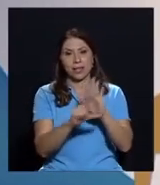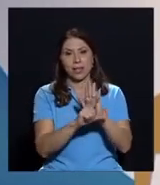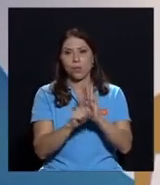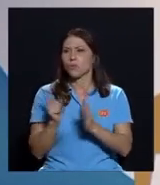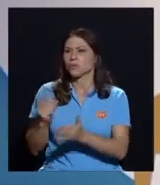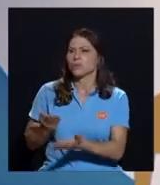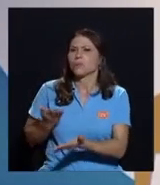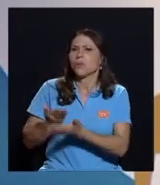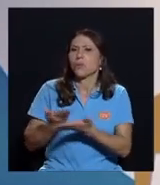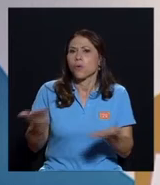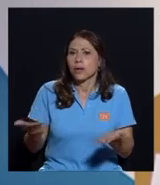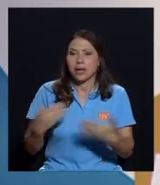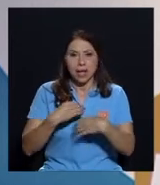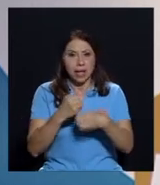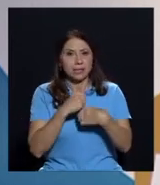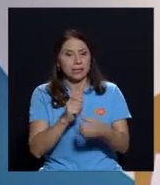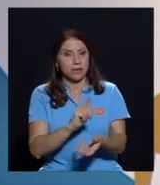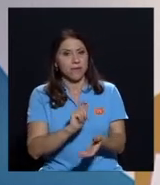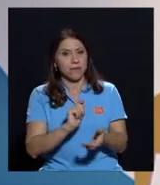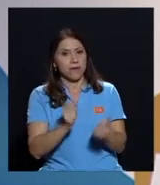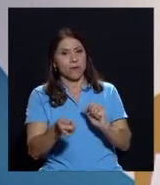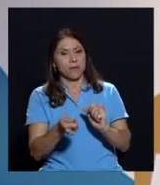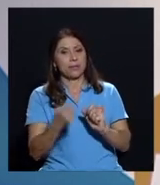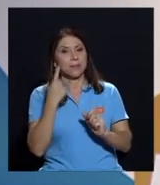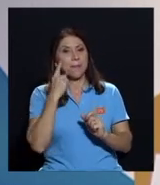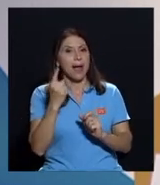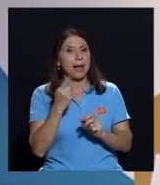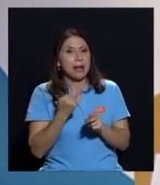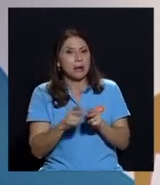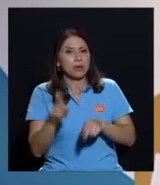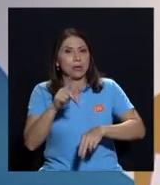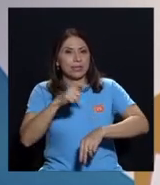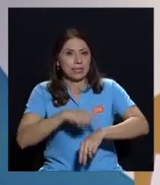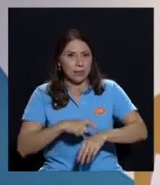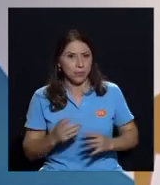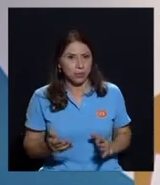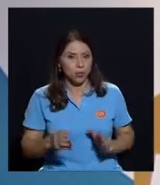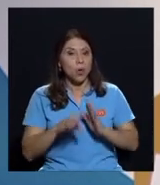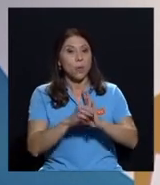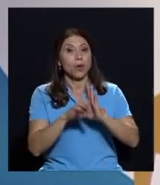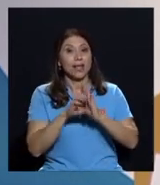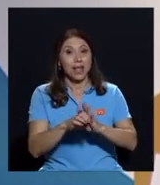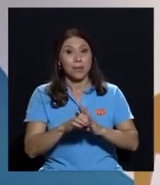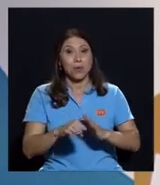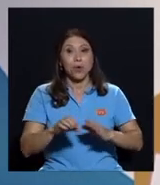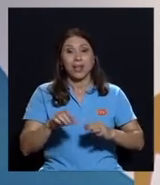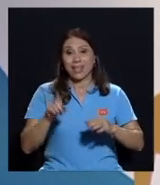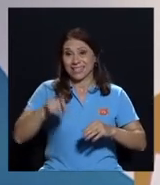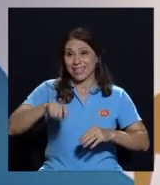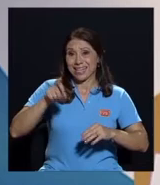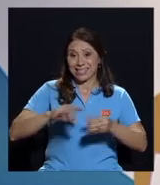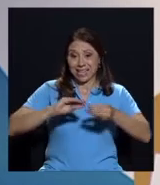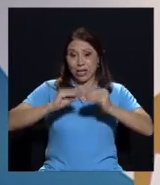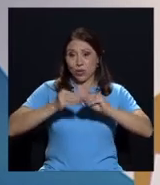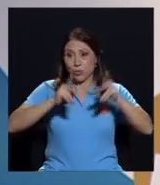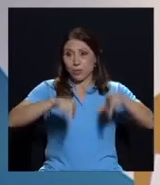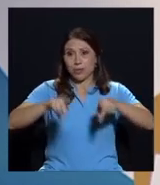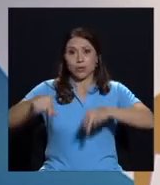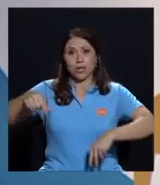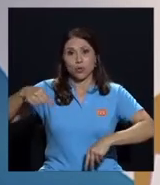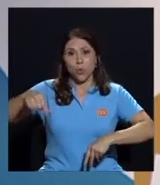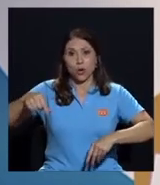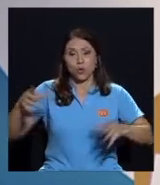proponemos hacer reformas para recortar tiempos por ejemplo el tema de que haya quórum de que se requiera quórum para sesionar en un plenario